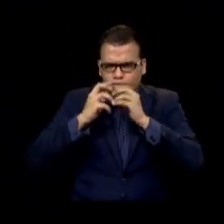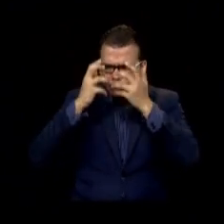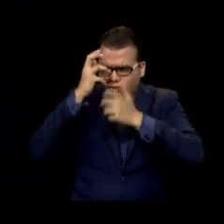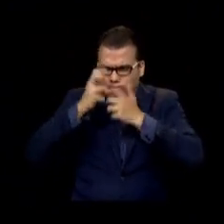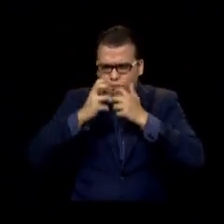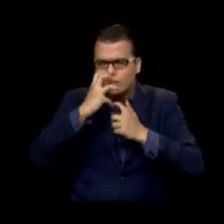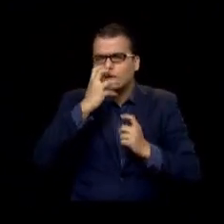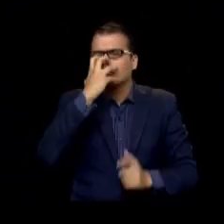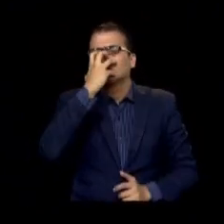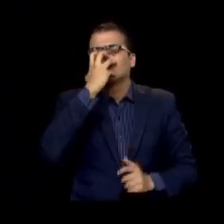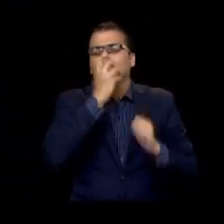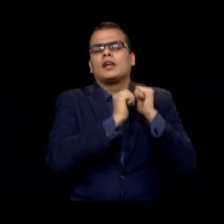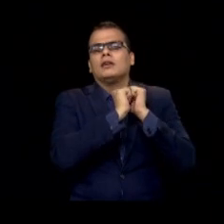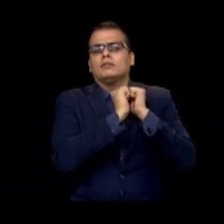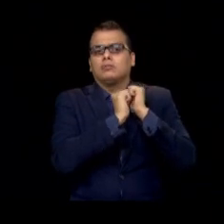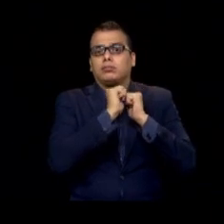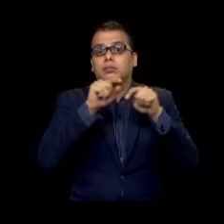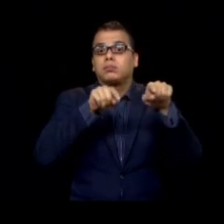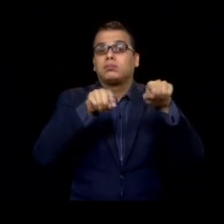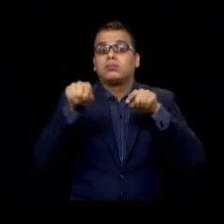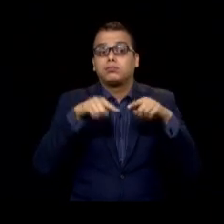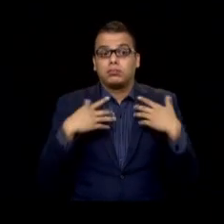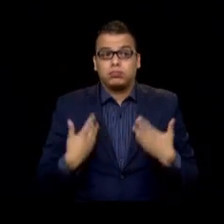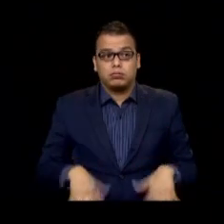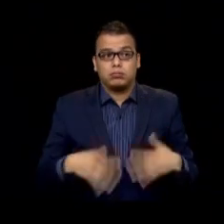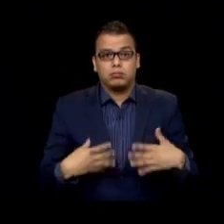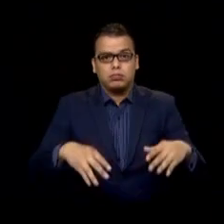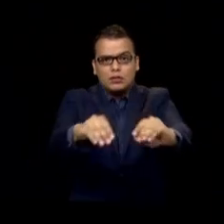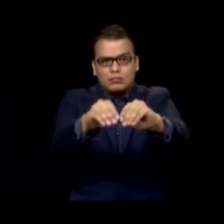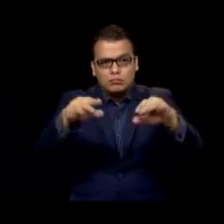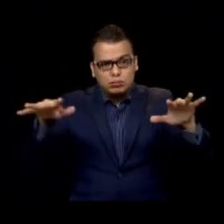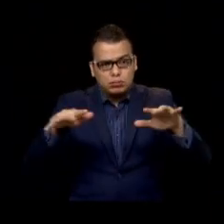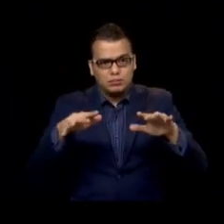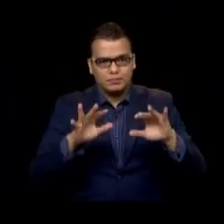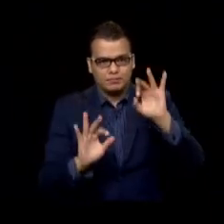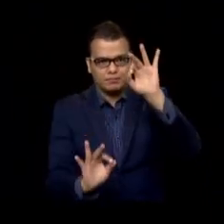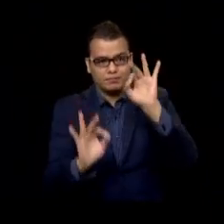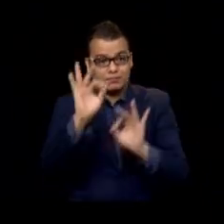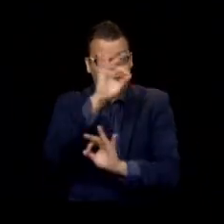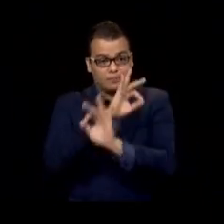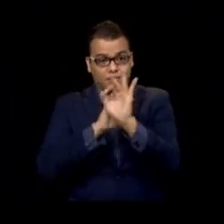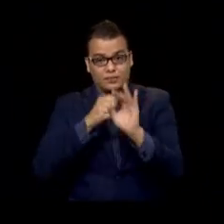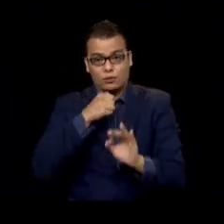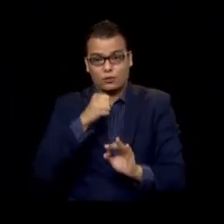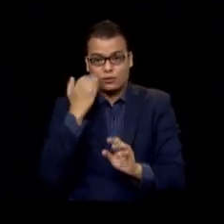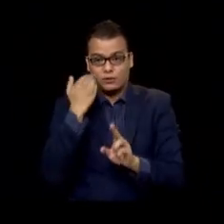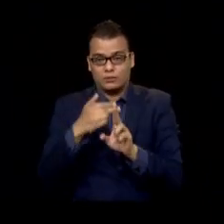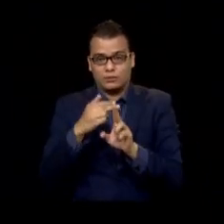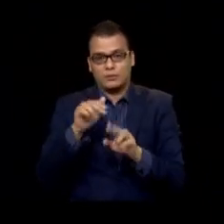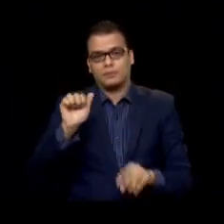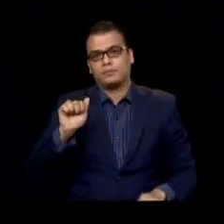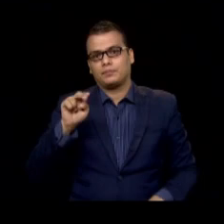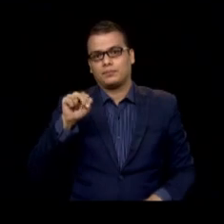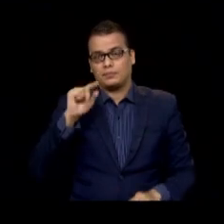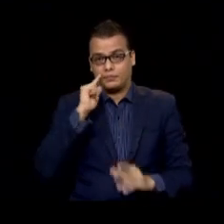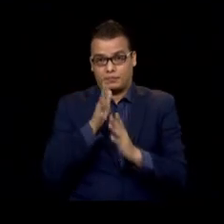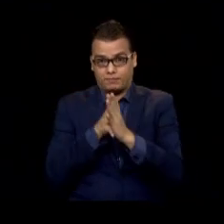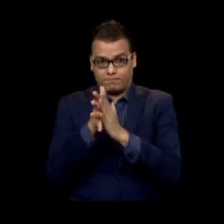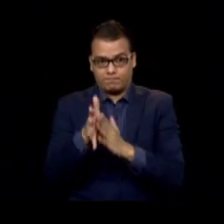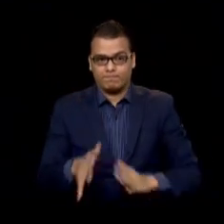que han entrado con mucha fuerza en toda la agenda informativa. Telepacífico Noticias, la periodista Ana Montaña, precisamente preparó un informe sobre este